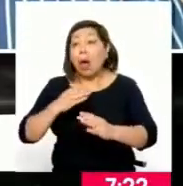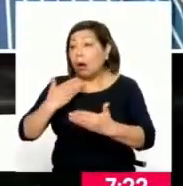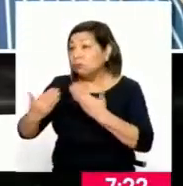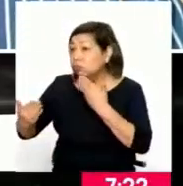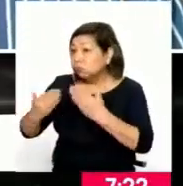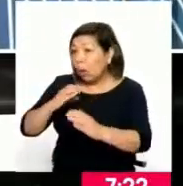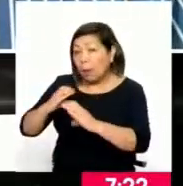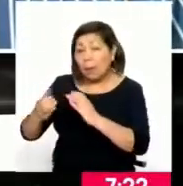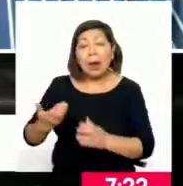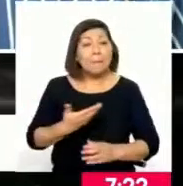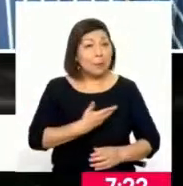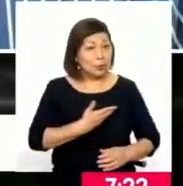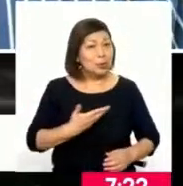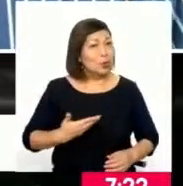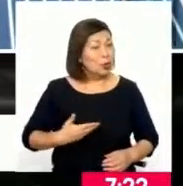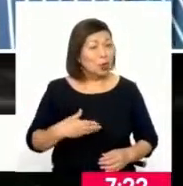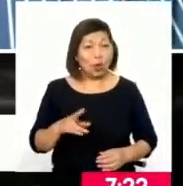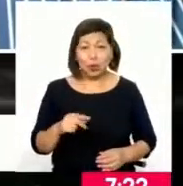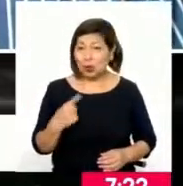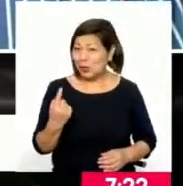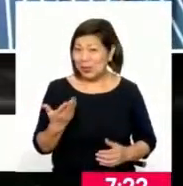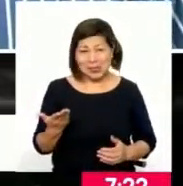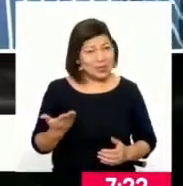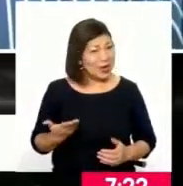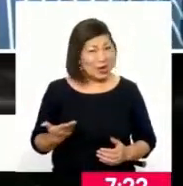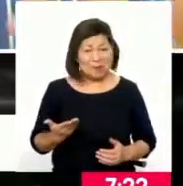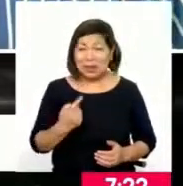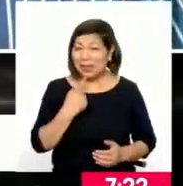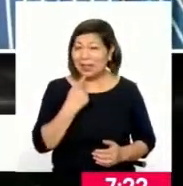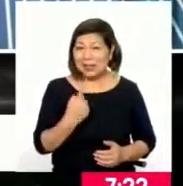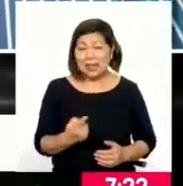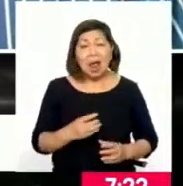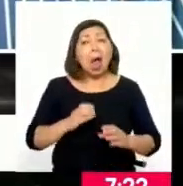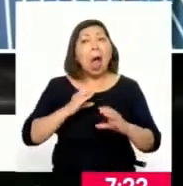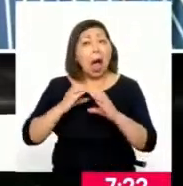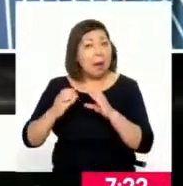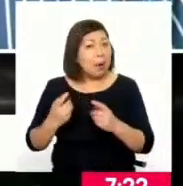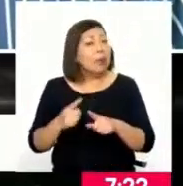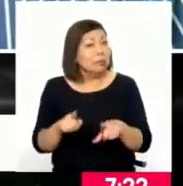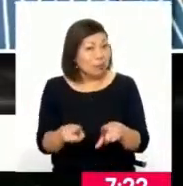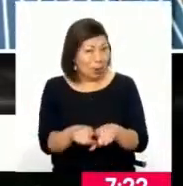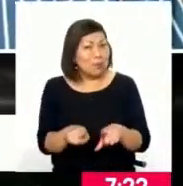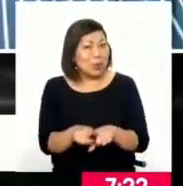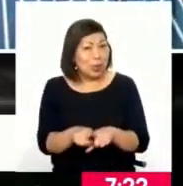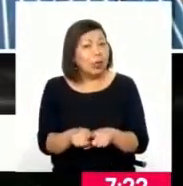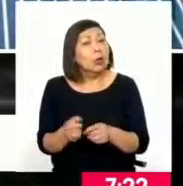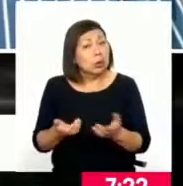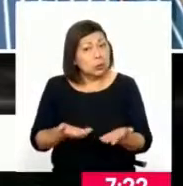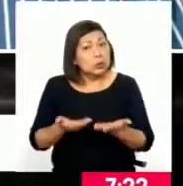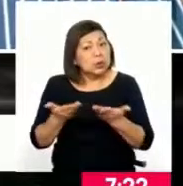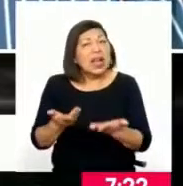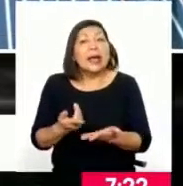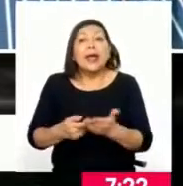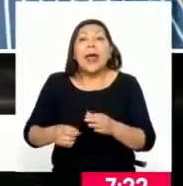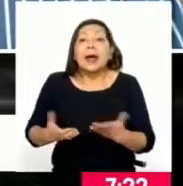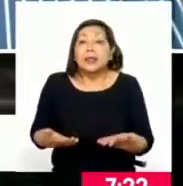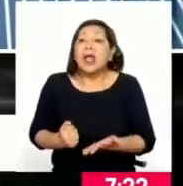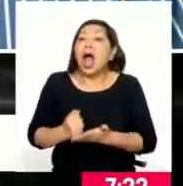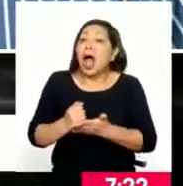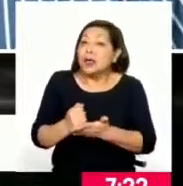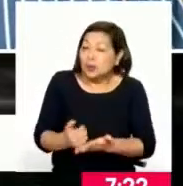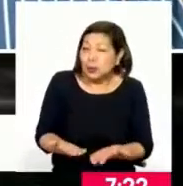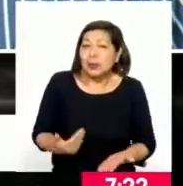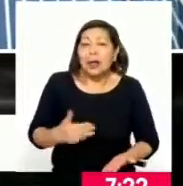La presidenta no solamente dice dialoguemos, sino también que llevemos acción social.